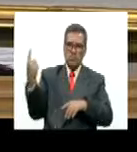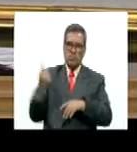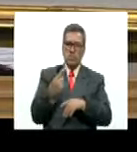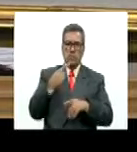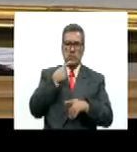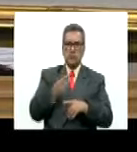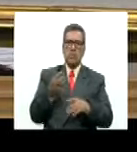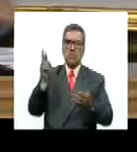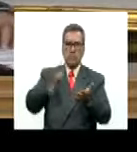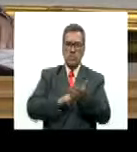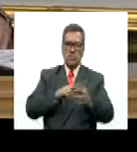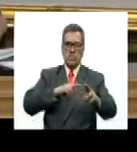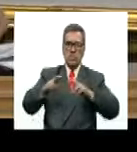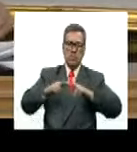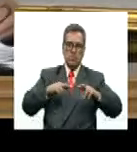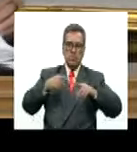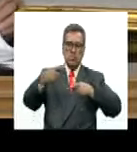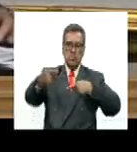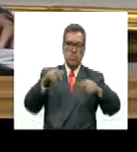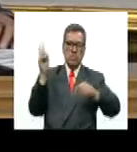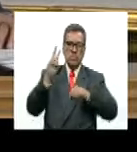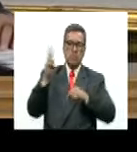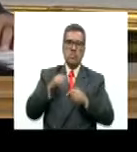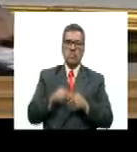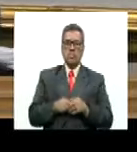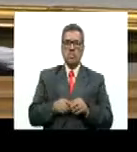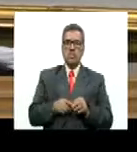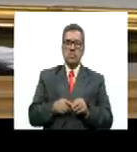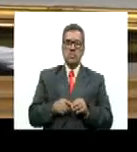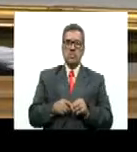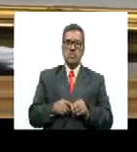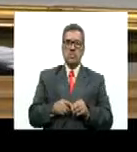pidiendo reanudar relaciones con Venezuela.